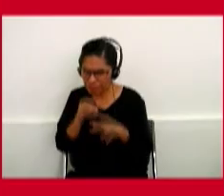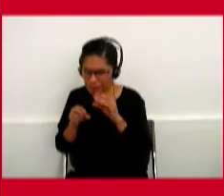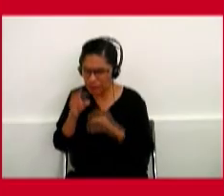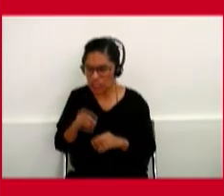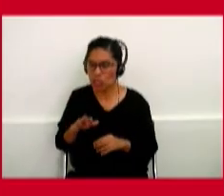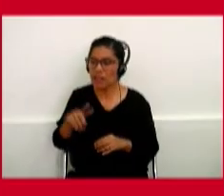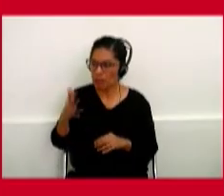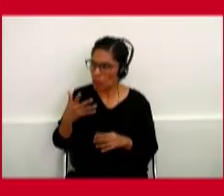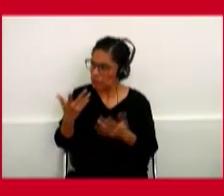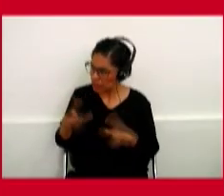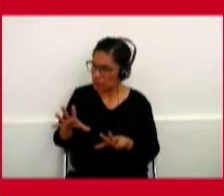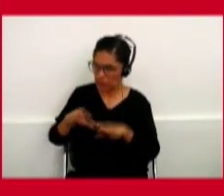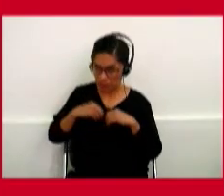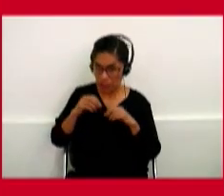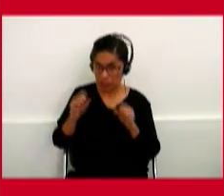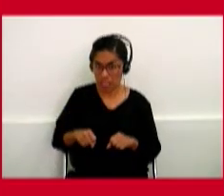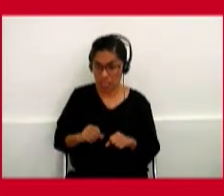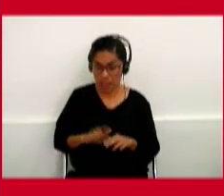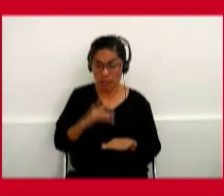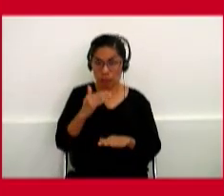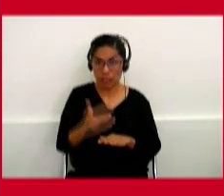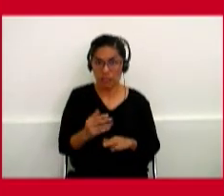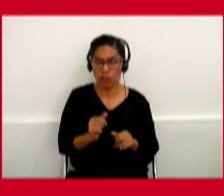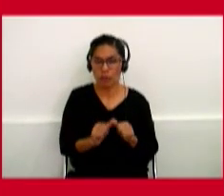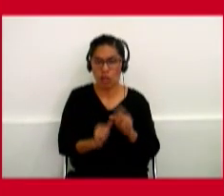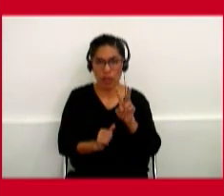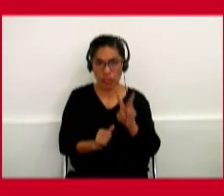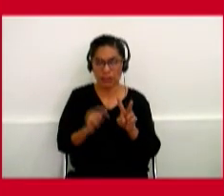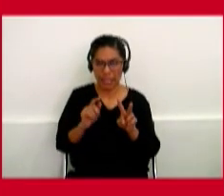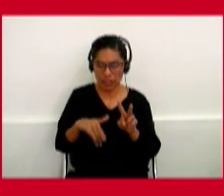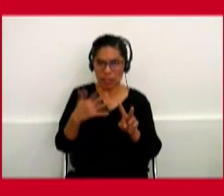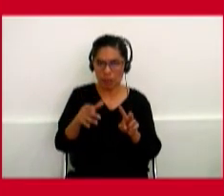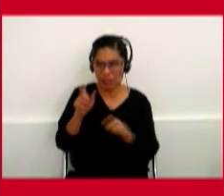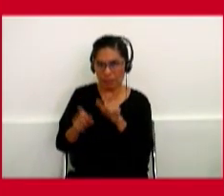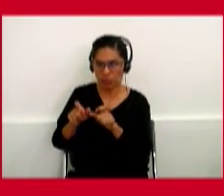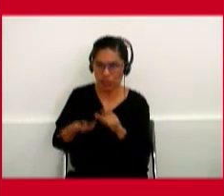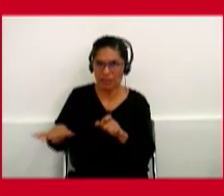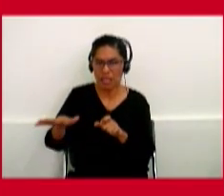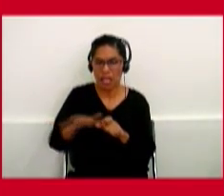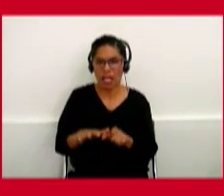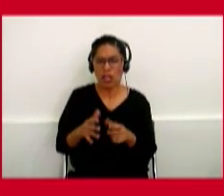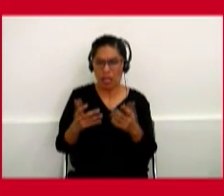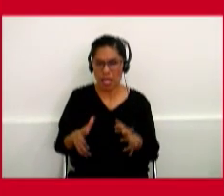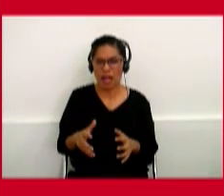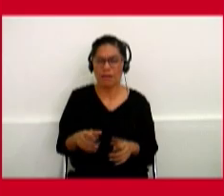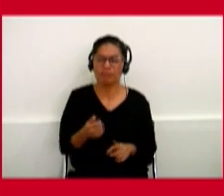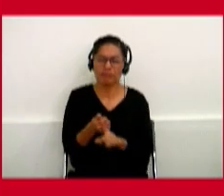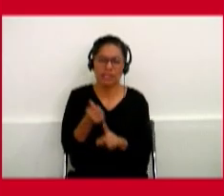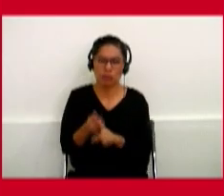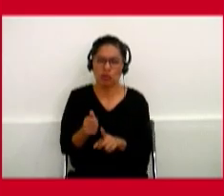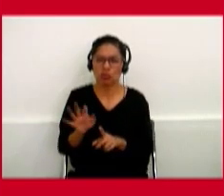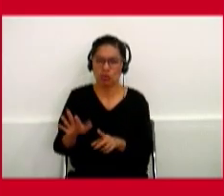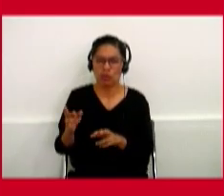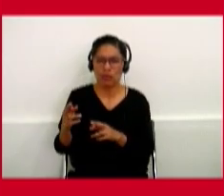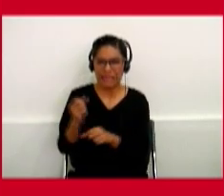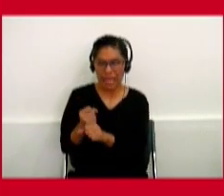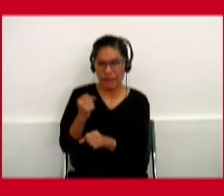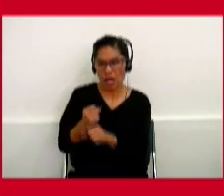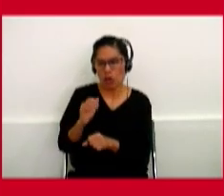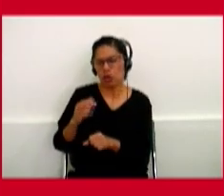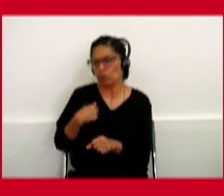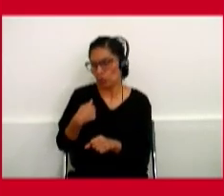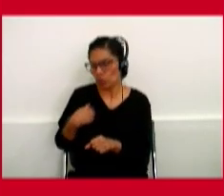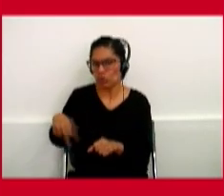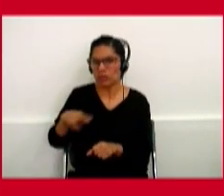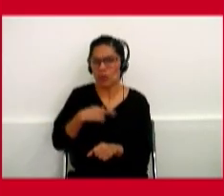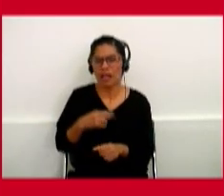ya fue más que todo una prueba industrial donde el personal ya mismo hacía el carguillo y nosotros solo hacíamos la programación del